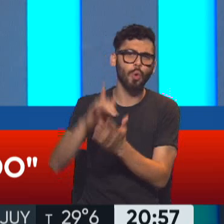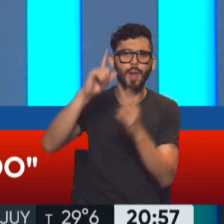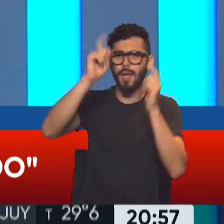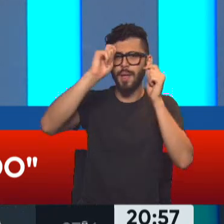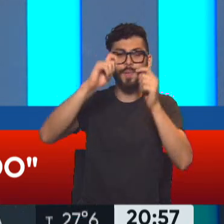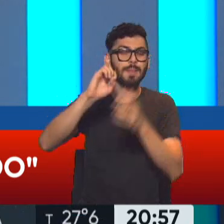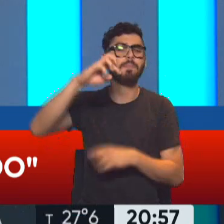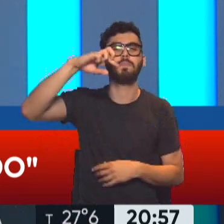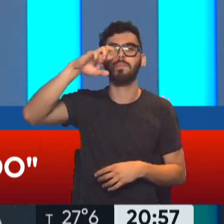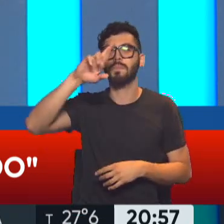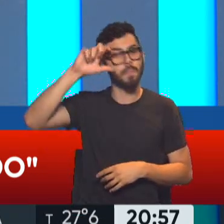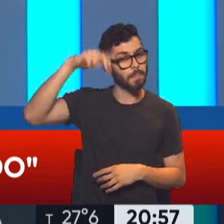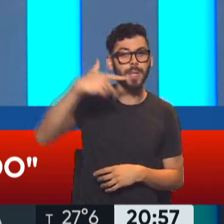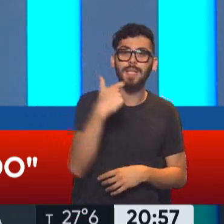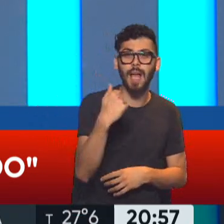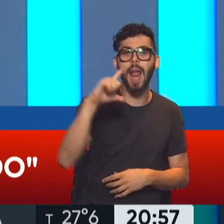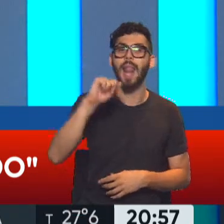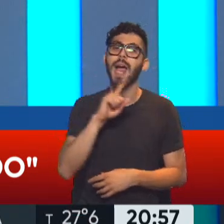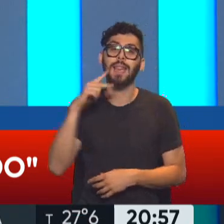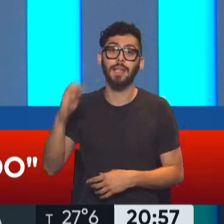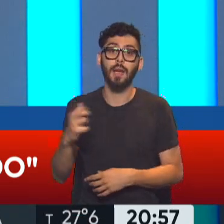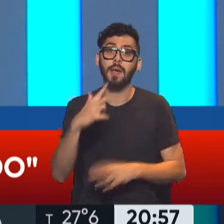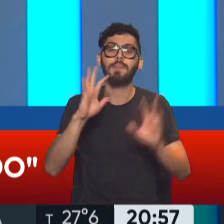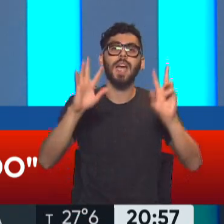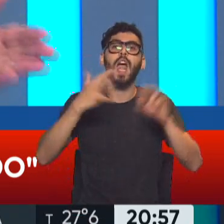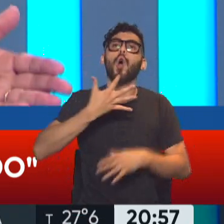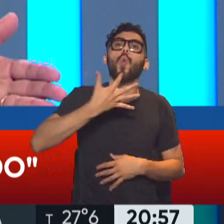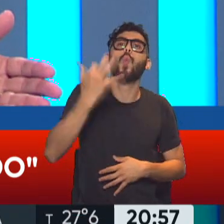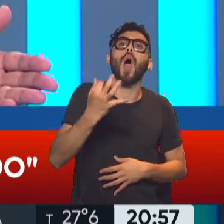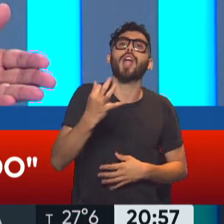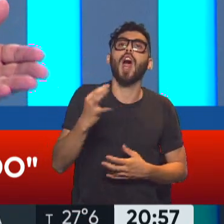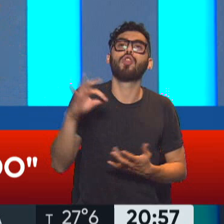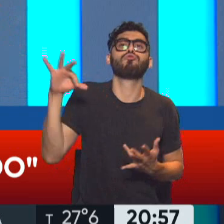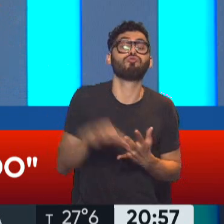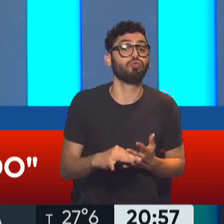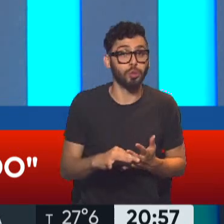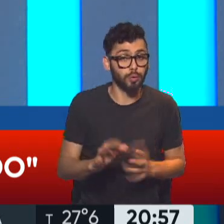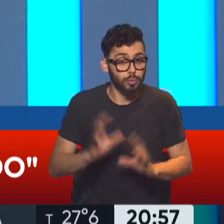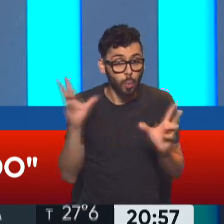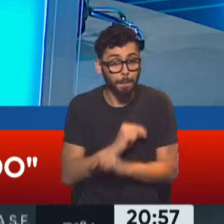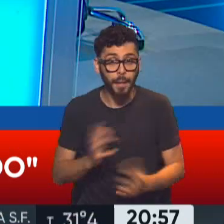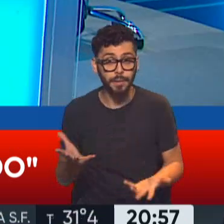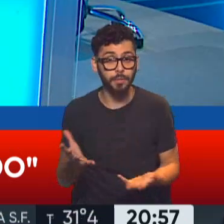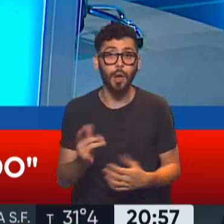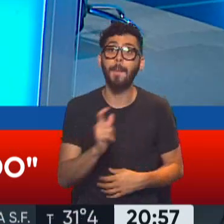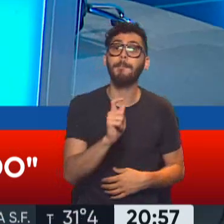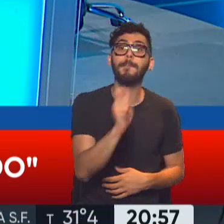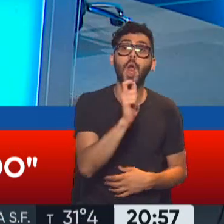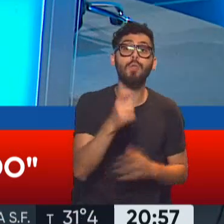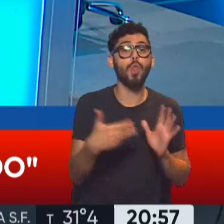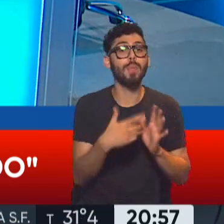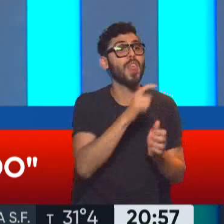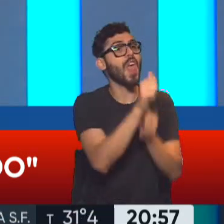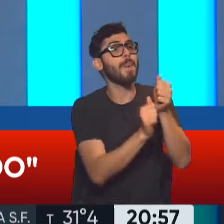¿no es cierto? Y me decía, se rompió el contrato con la verdad. Claro. Se rompió el contrato con la verdad. El periodismo depende de empresas. Obvio.